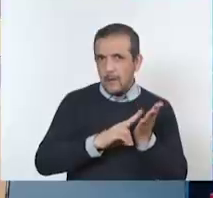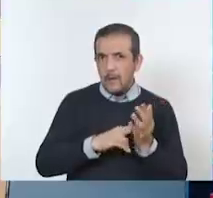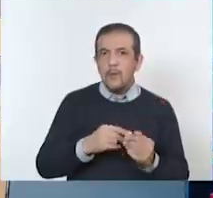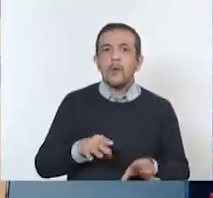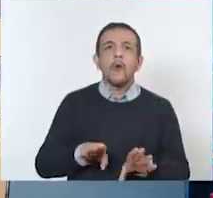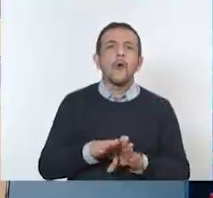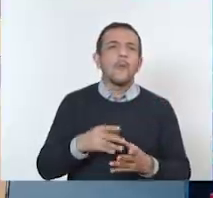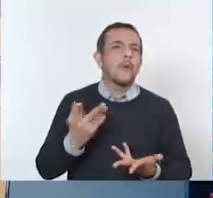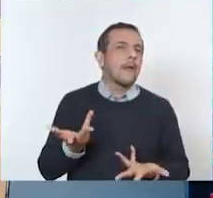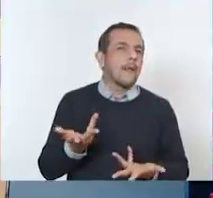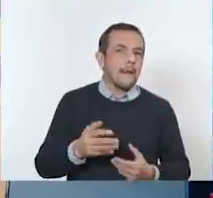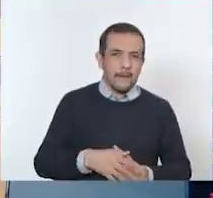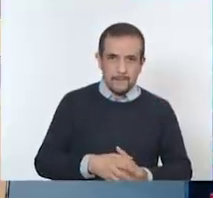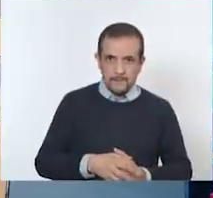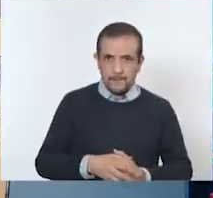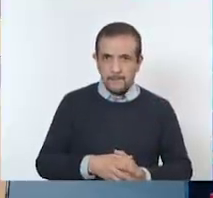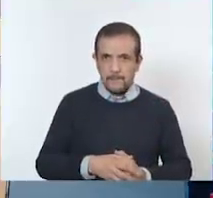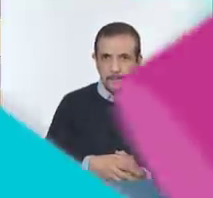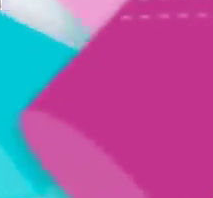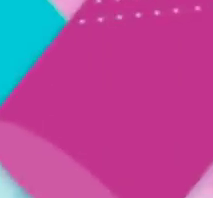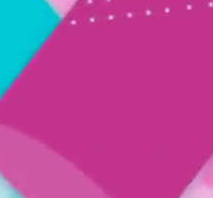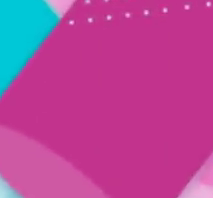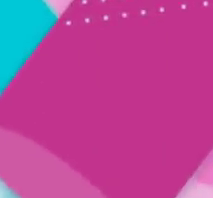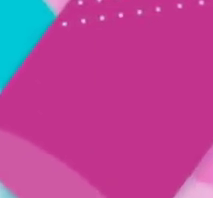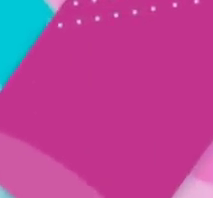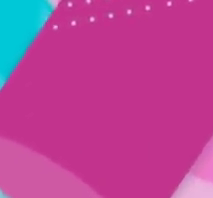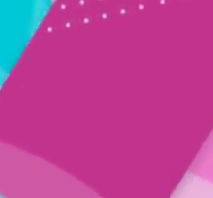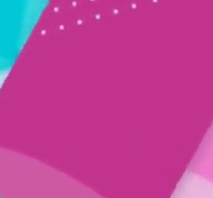personas y a otros seres vivos. ¡Vámonos!